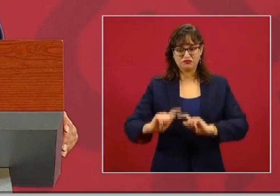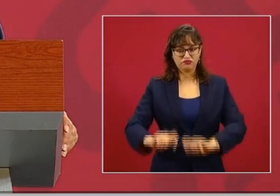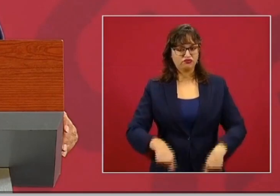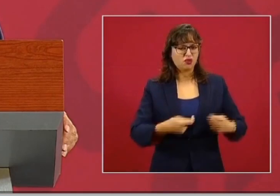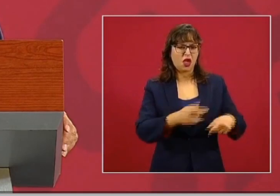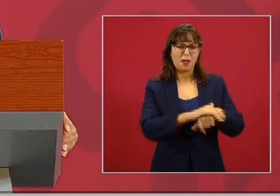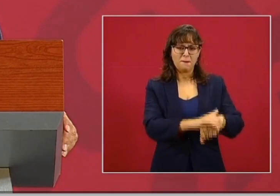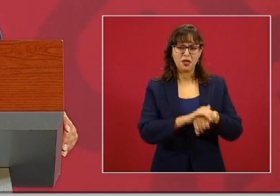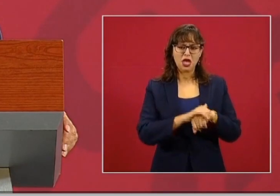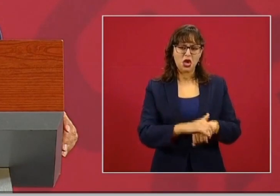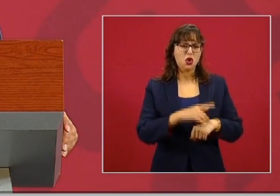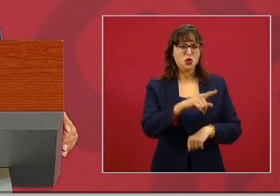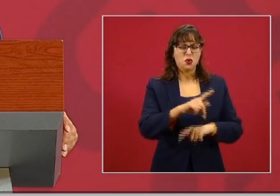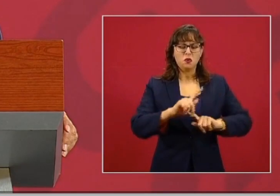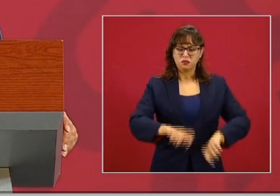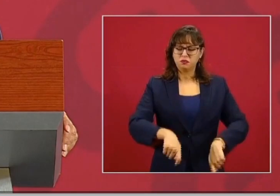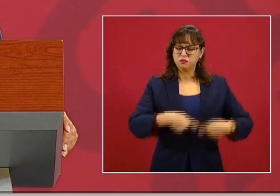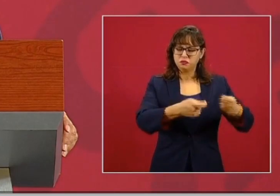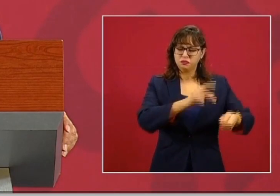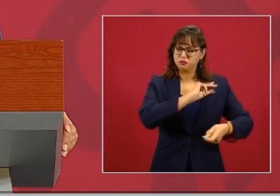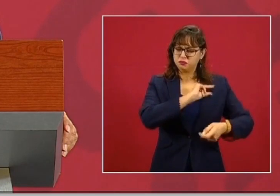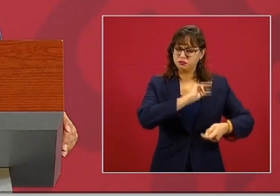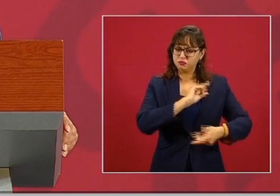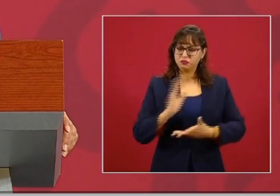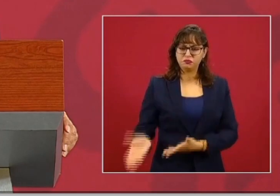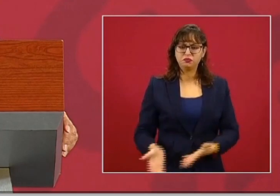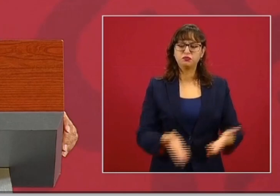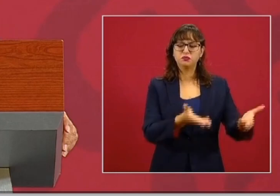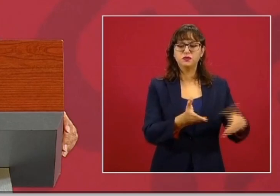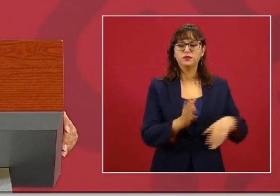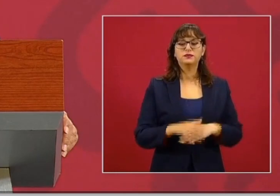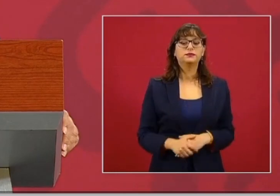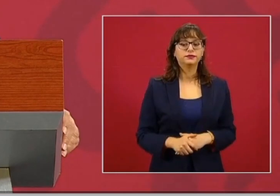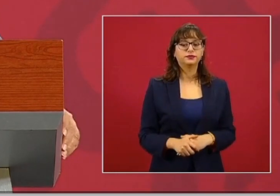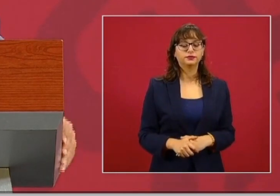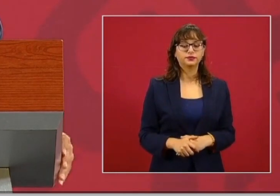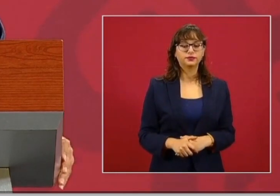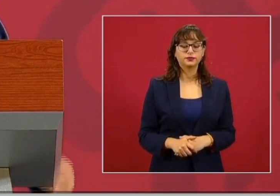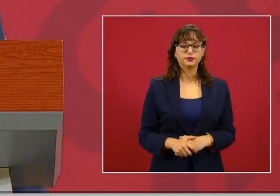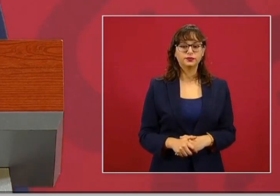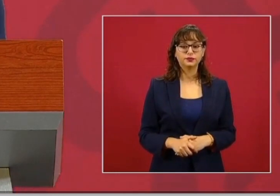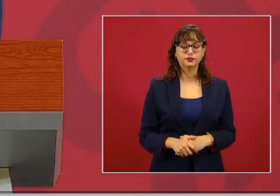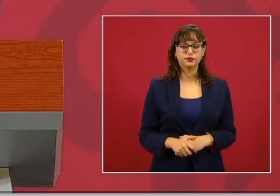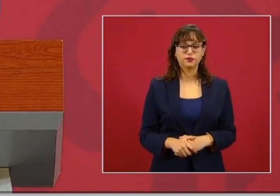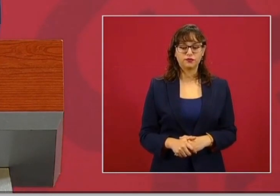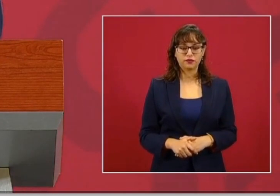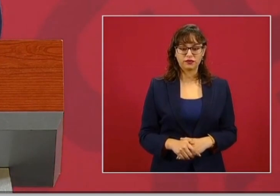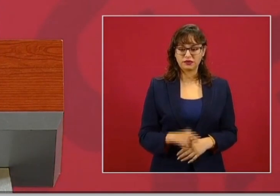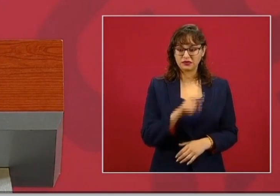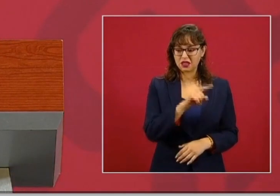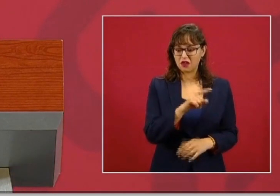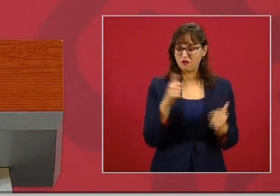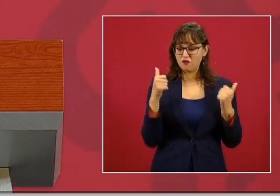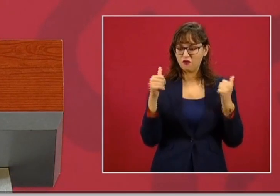cuando Salinas decide entregar los bienes del pueblo, de la nación, a particulares,